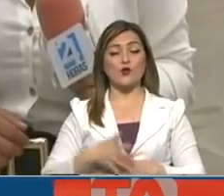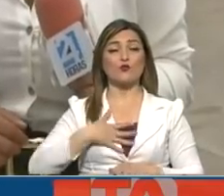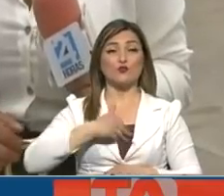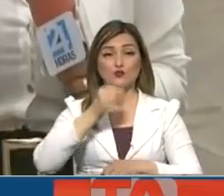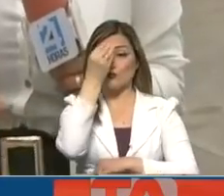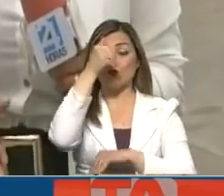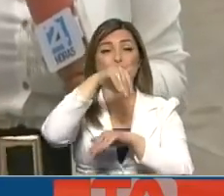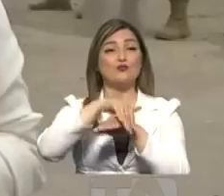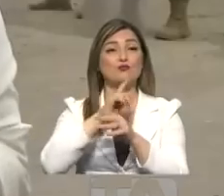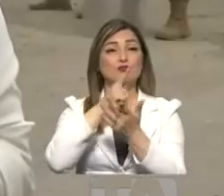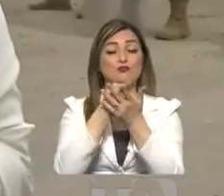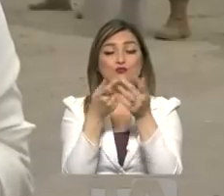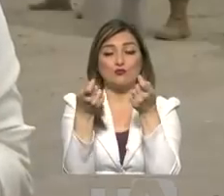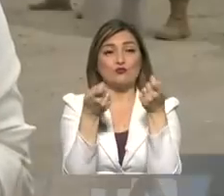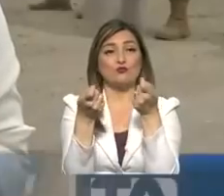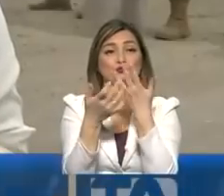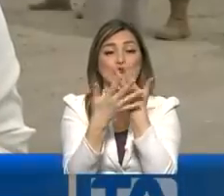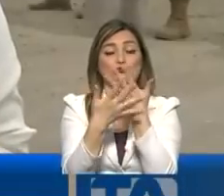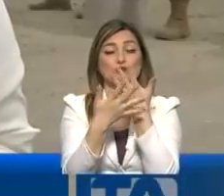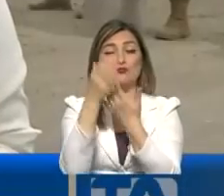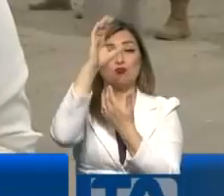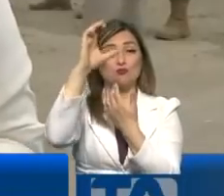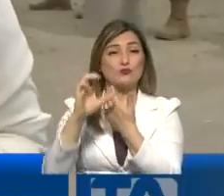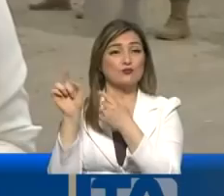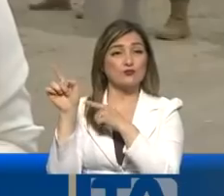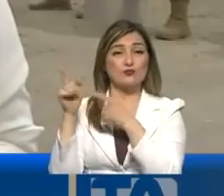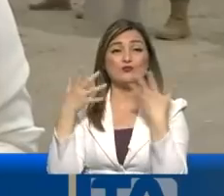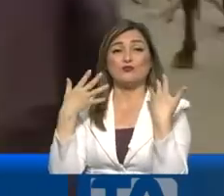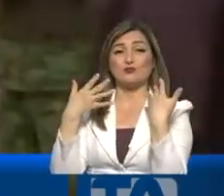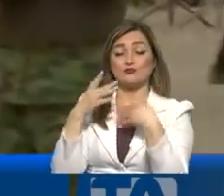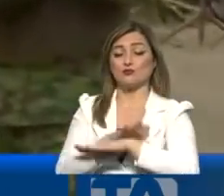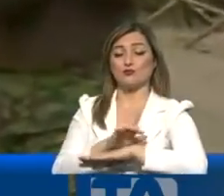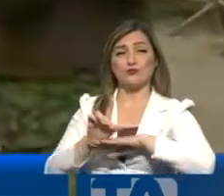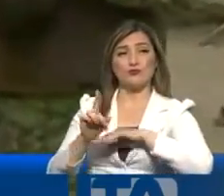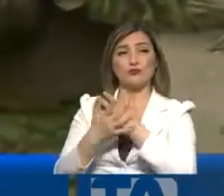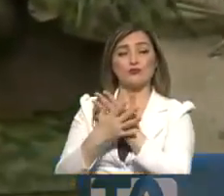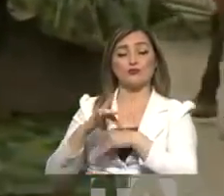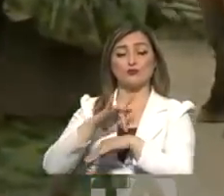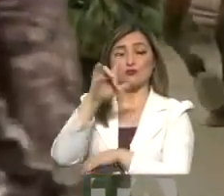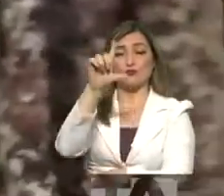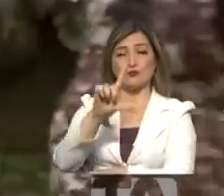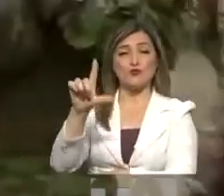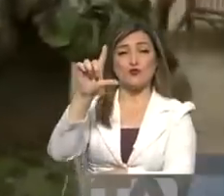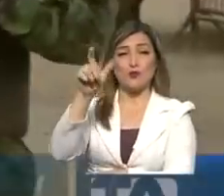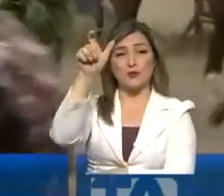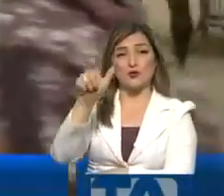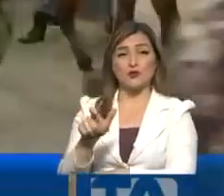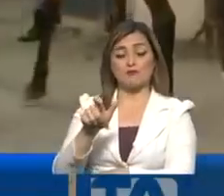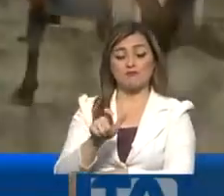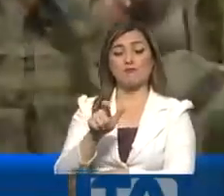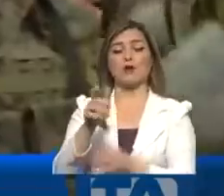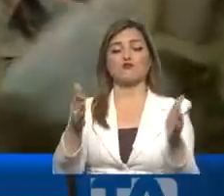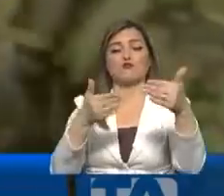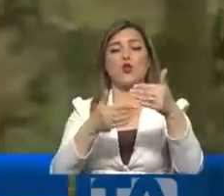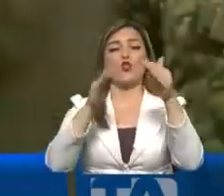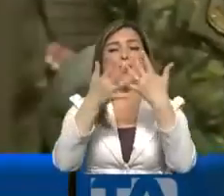tardes, a esta hora se retoma el control de la penitenciaría del litoral. El director de esta cárcel manifiesta que la madrugada de este lunes un PPL fue asesinado en el